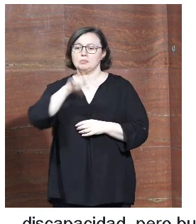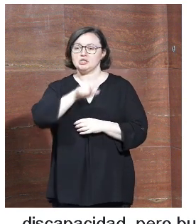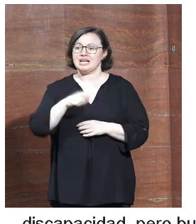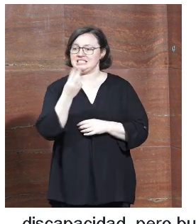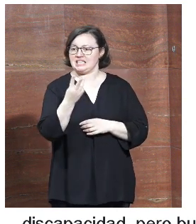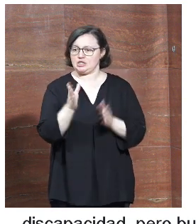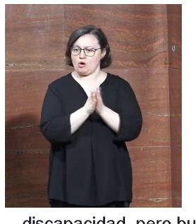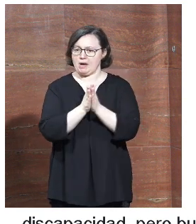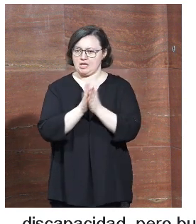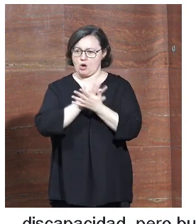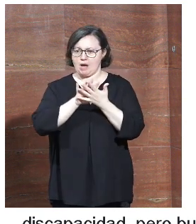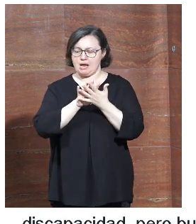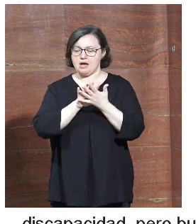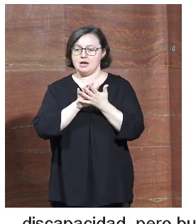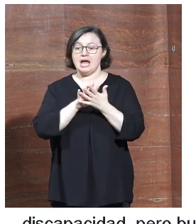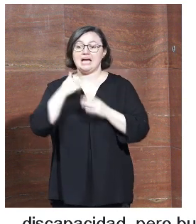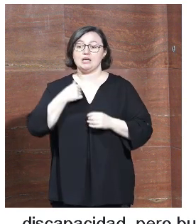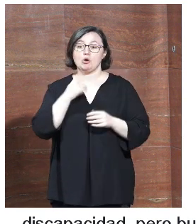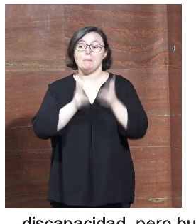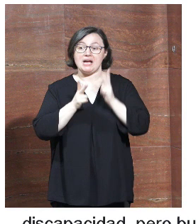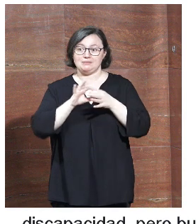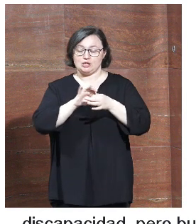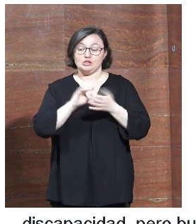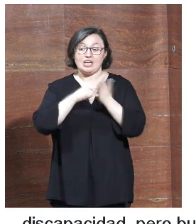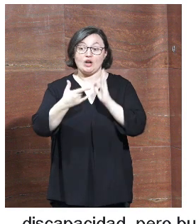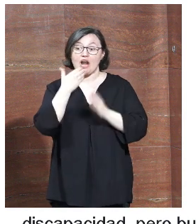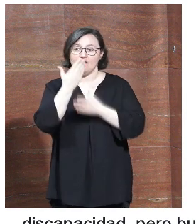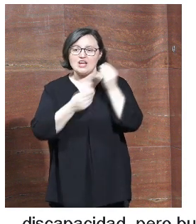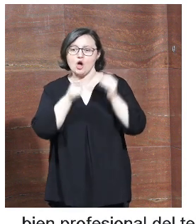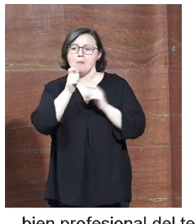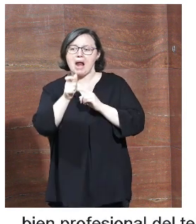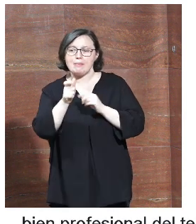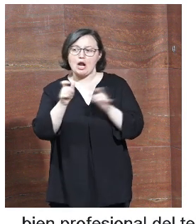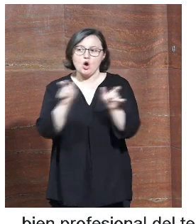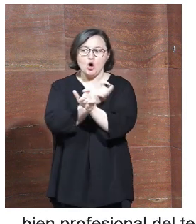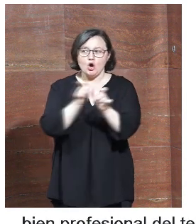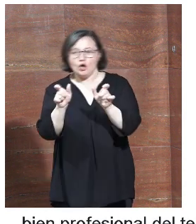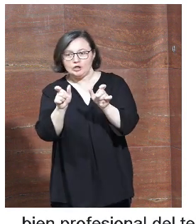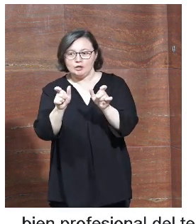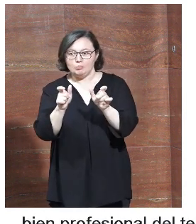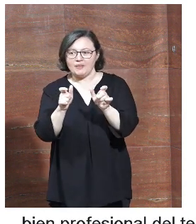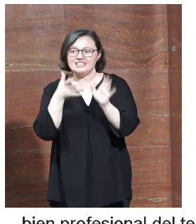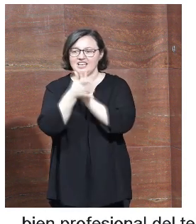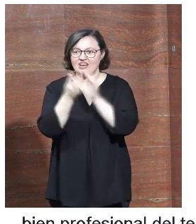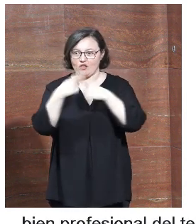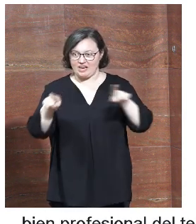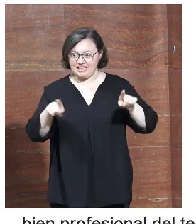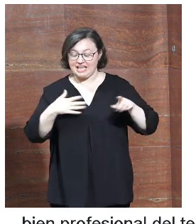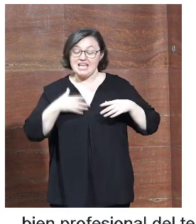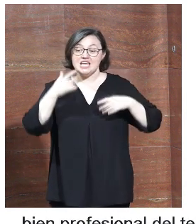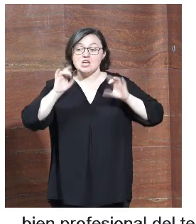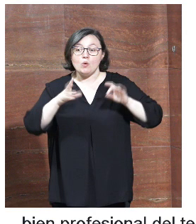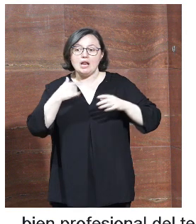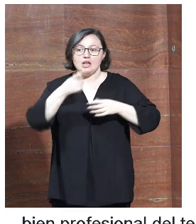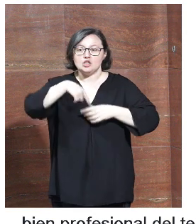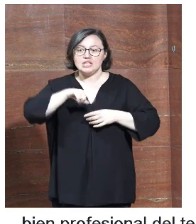hablamos desde Euskadi, entonces igual en la terminología alguna palabra tiene un significado diferente igual en